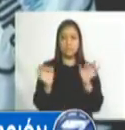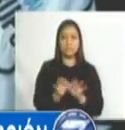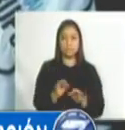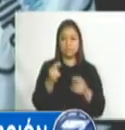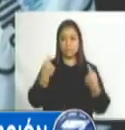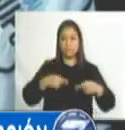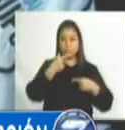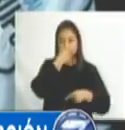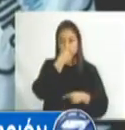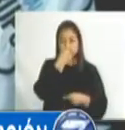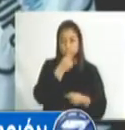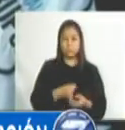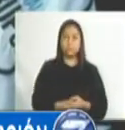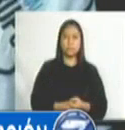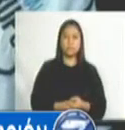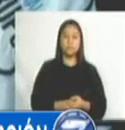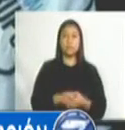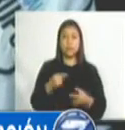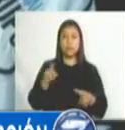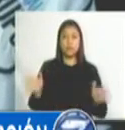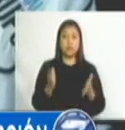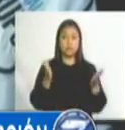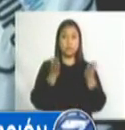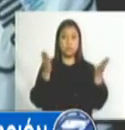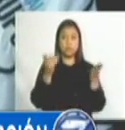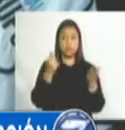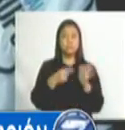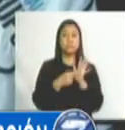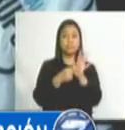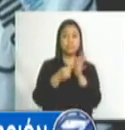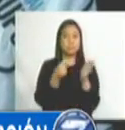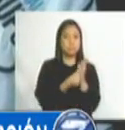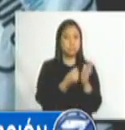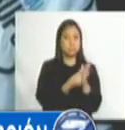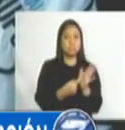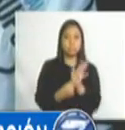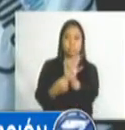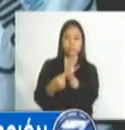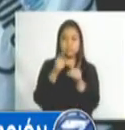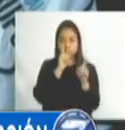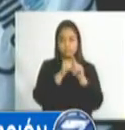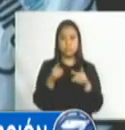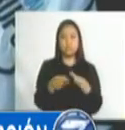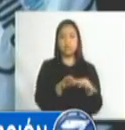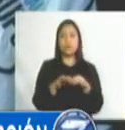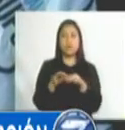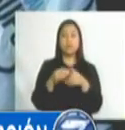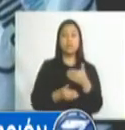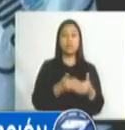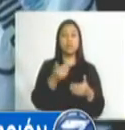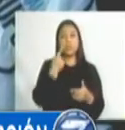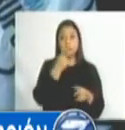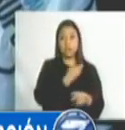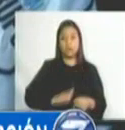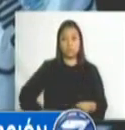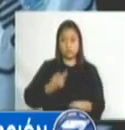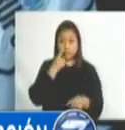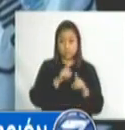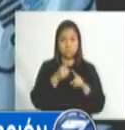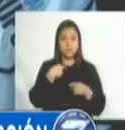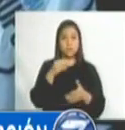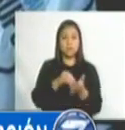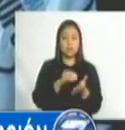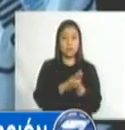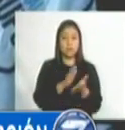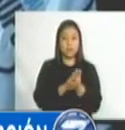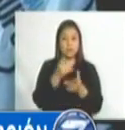corrupción, la promoción de la rendición de cuentas en las instituciones del organismo ejecutivo y el establecimiento de los mecanismos